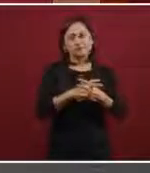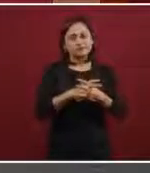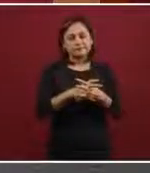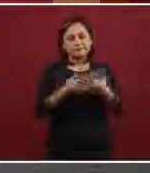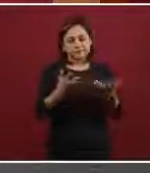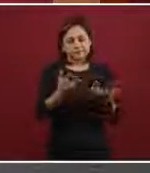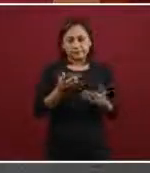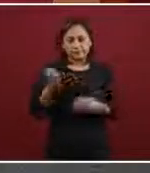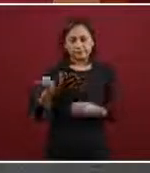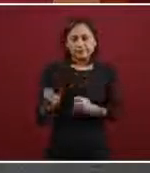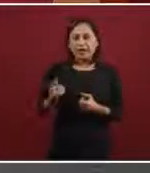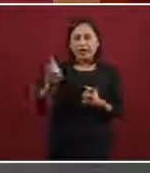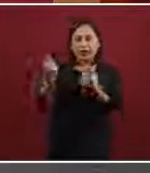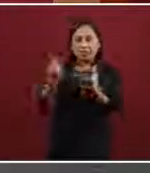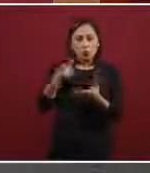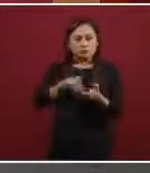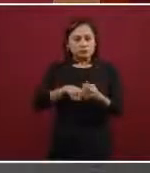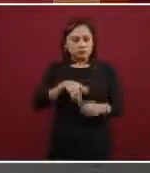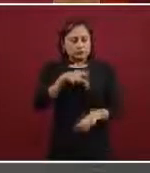siquiera así